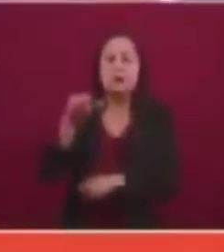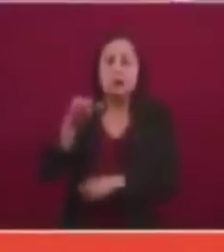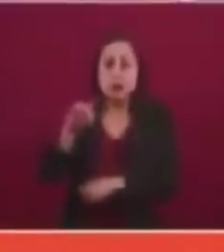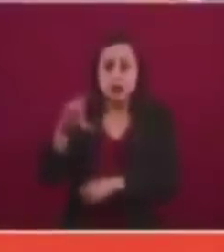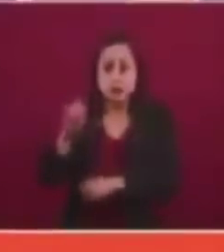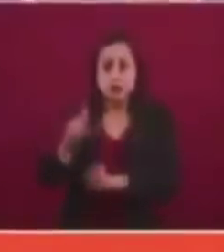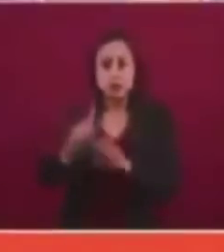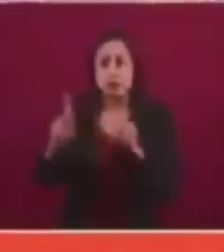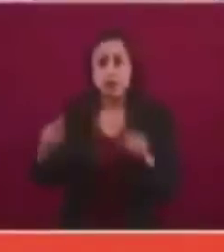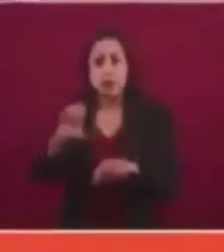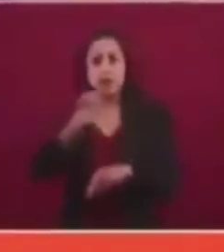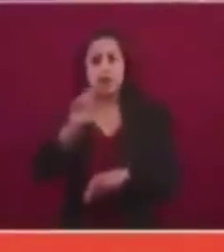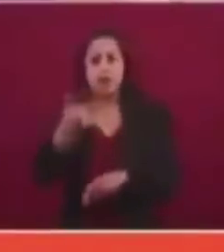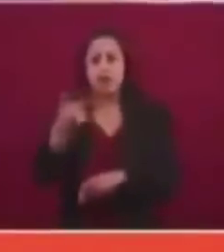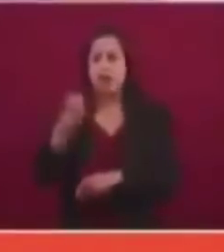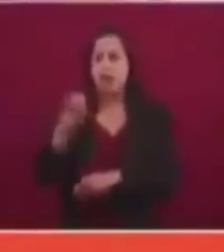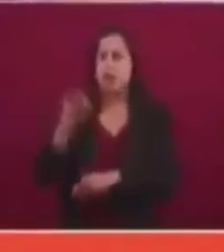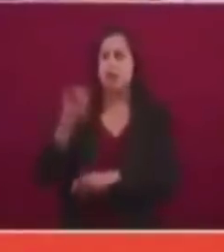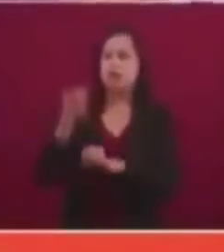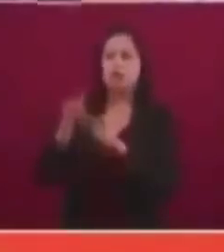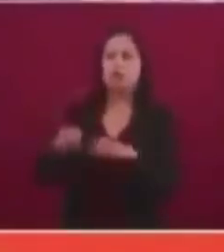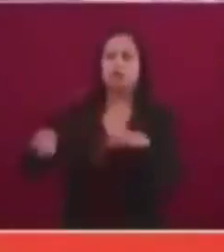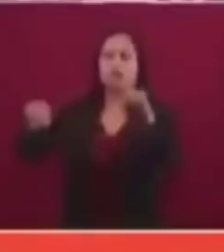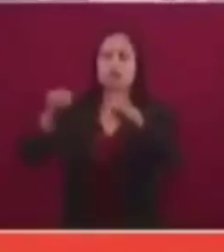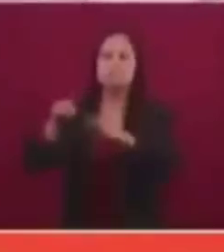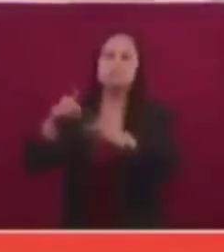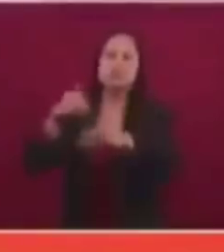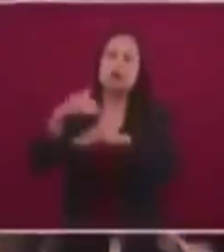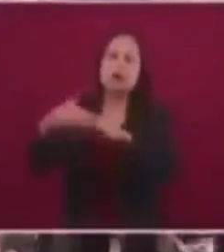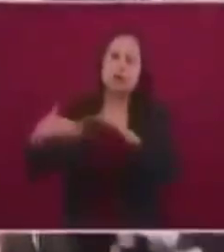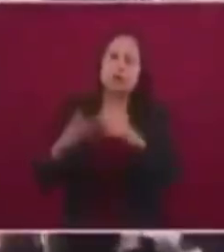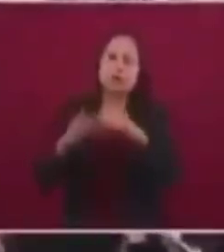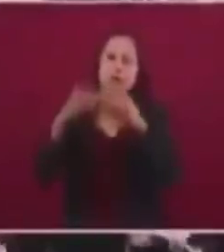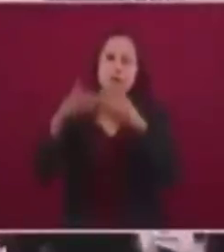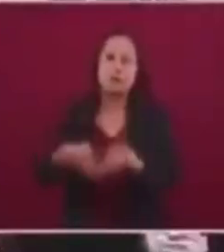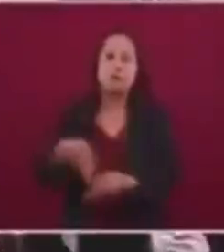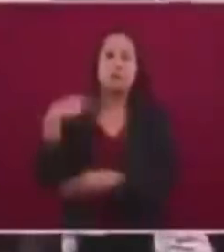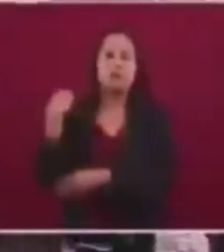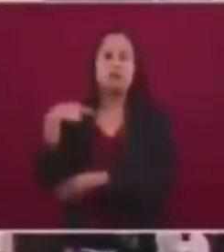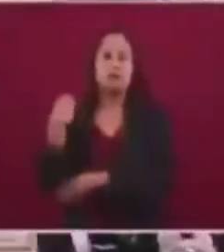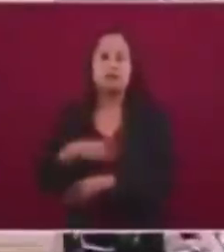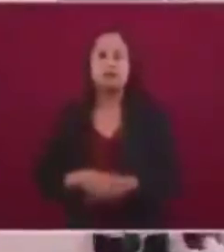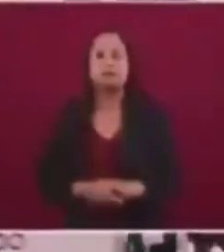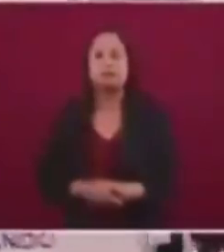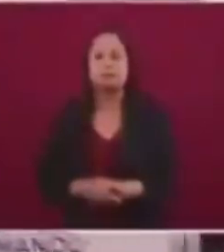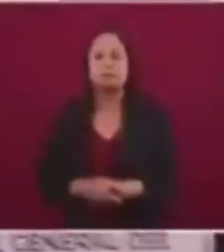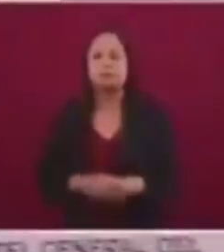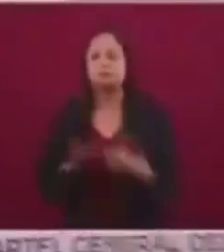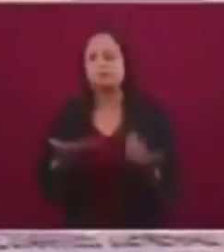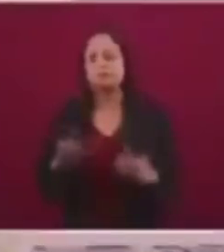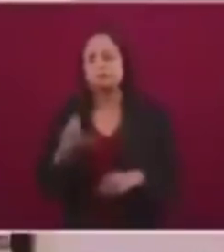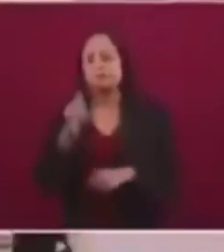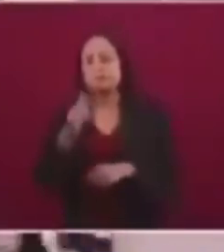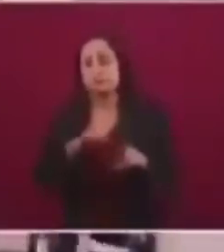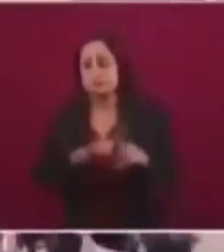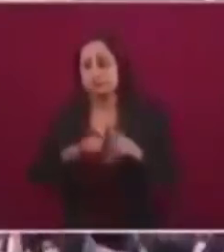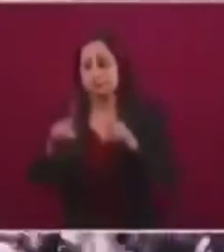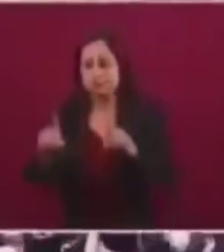nuestro país es nuestra prioridad. Paz, bienestar y el desarrollo de México.